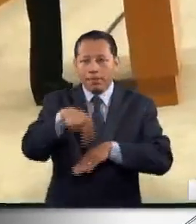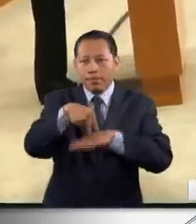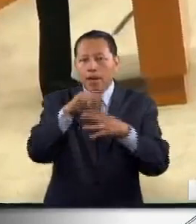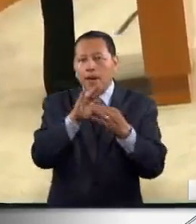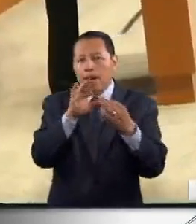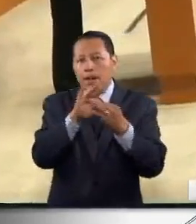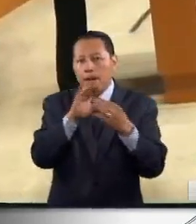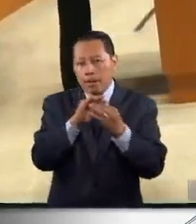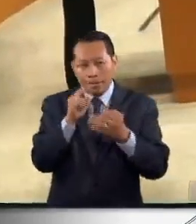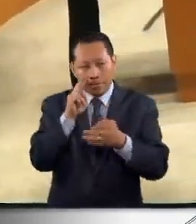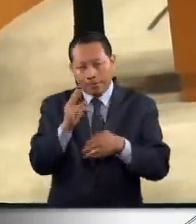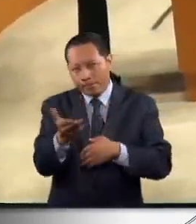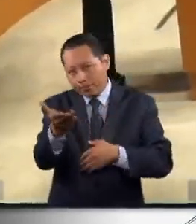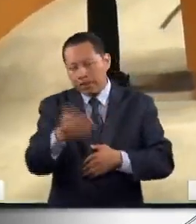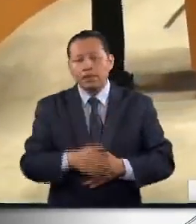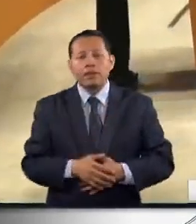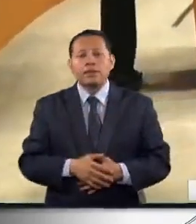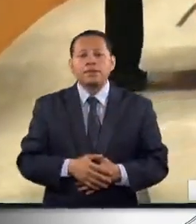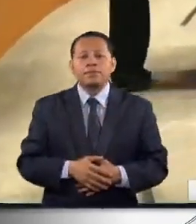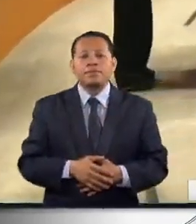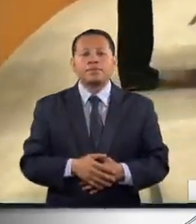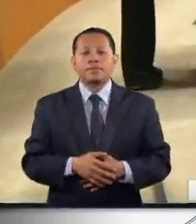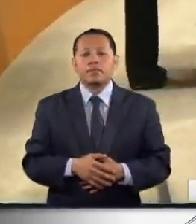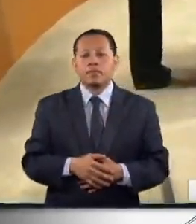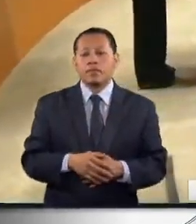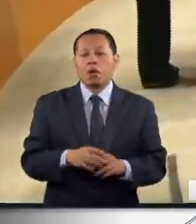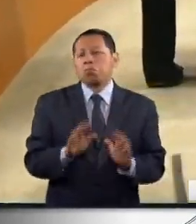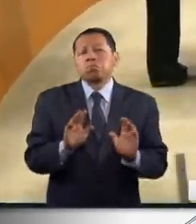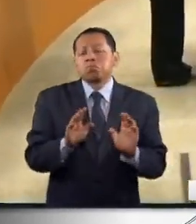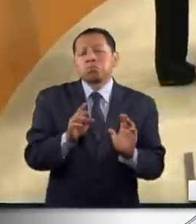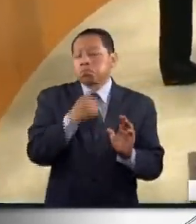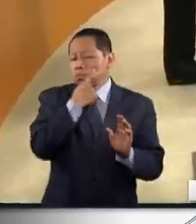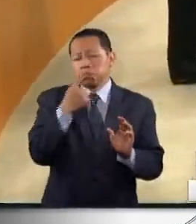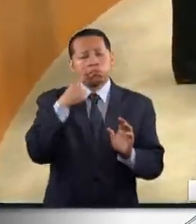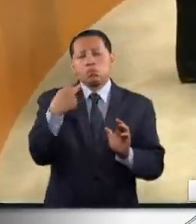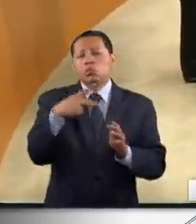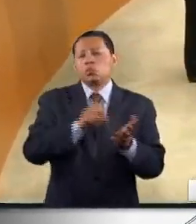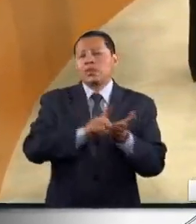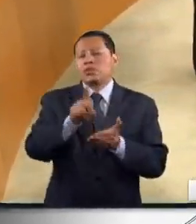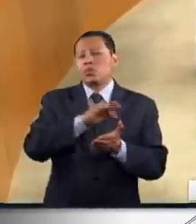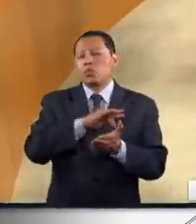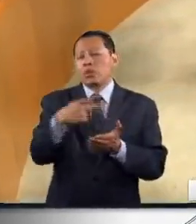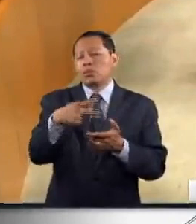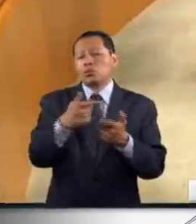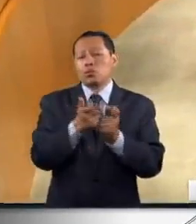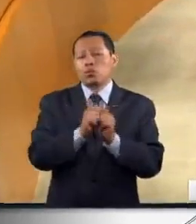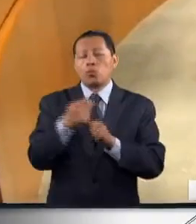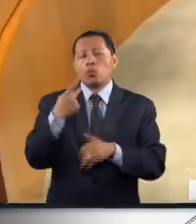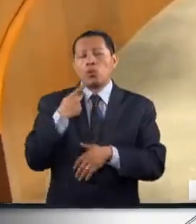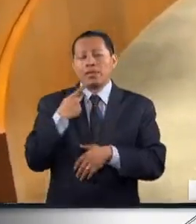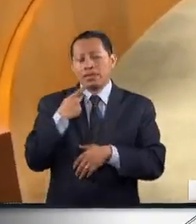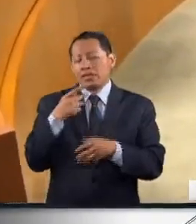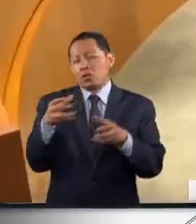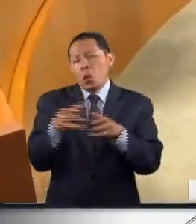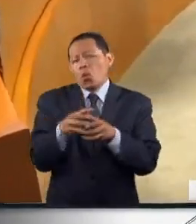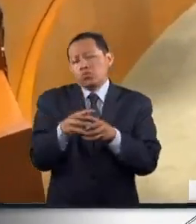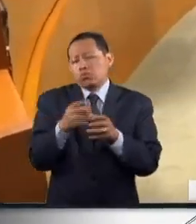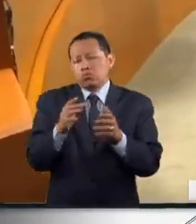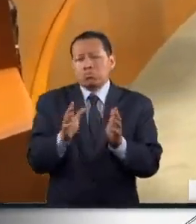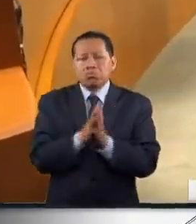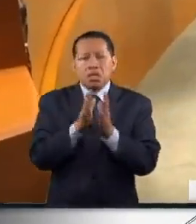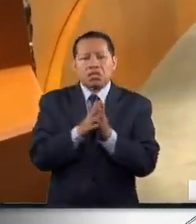Están en todo su derecho de participar en los procesos internos de sus partidos, de sus grupos